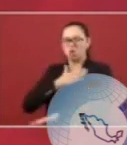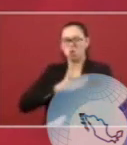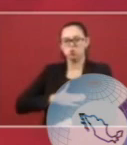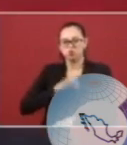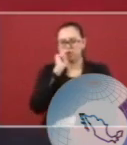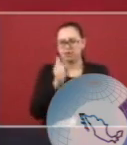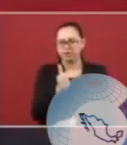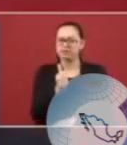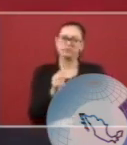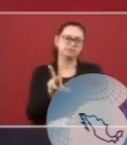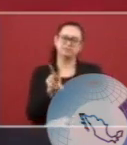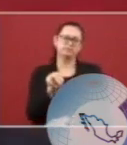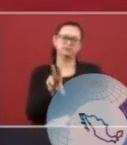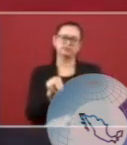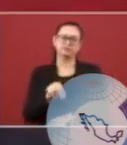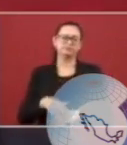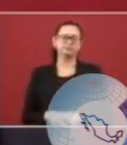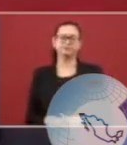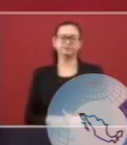que nos vamos